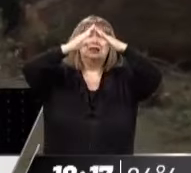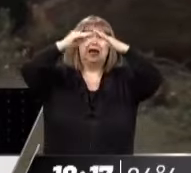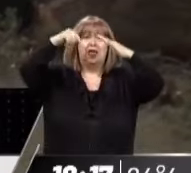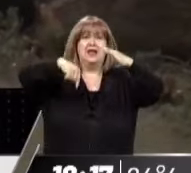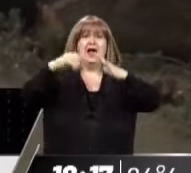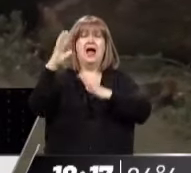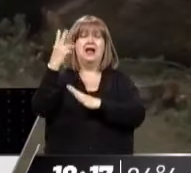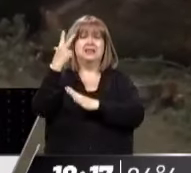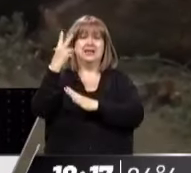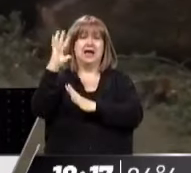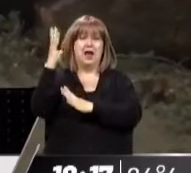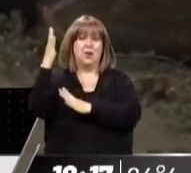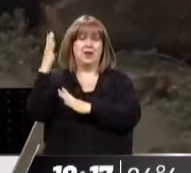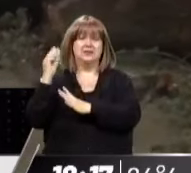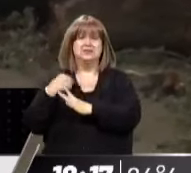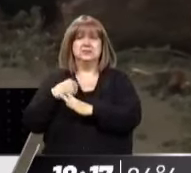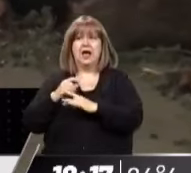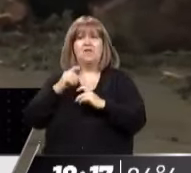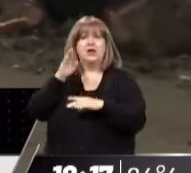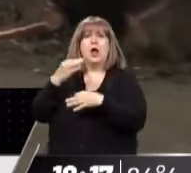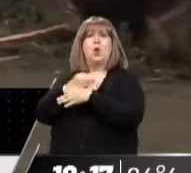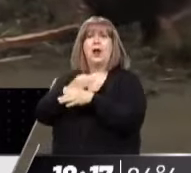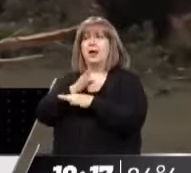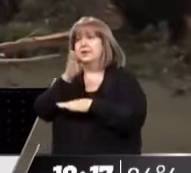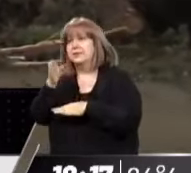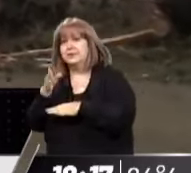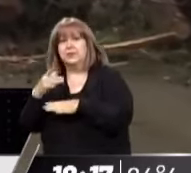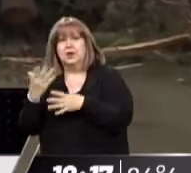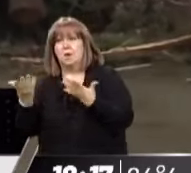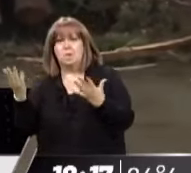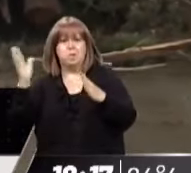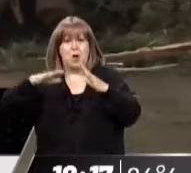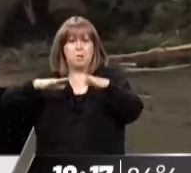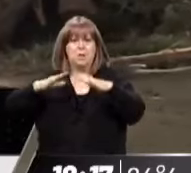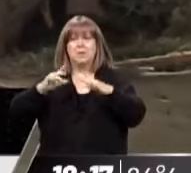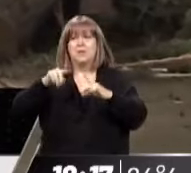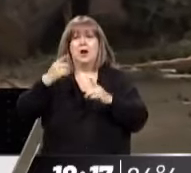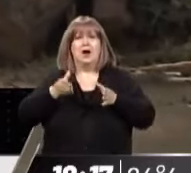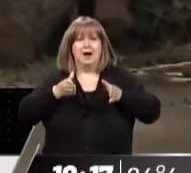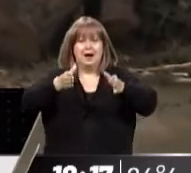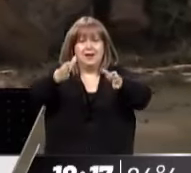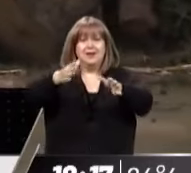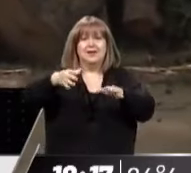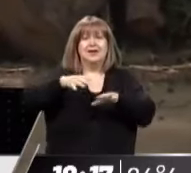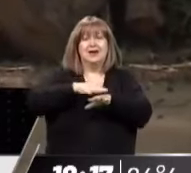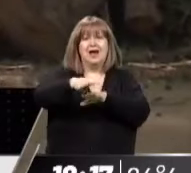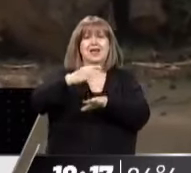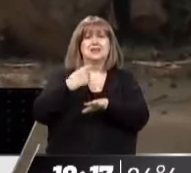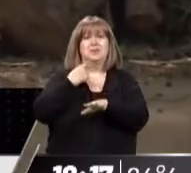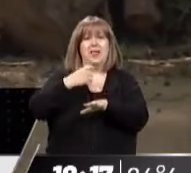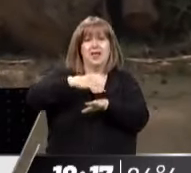escuela 3 árboles caídos. Anoche despejamos calle Massa y Godoy Cruz, despejamos Avenida España, despejamos